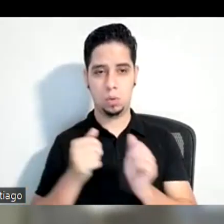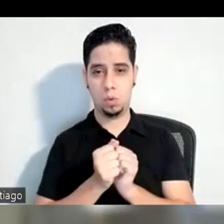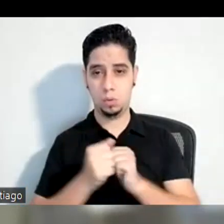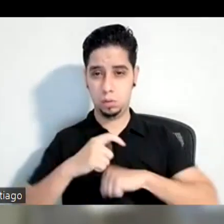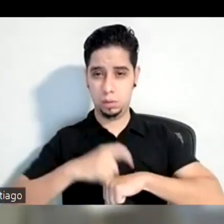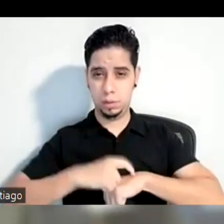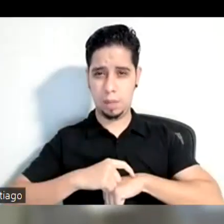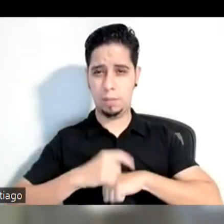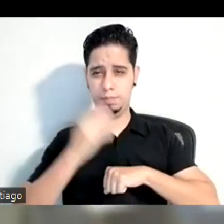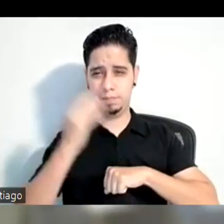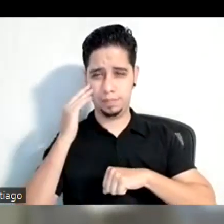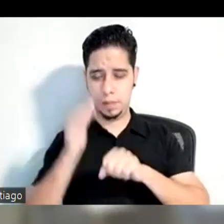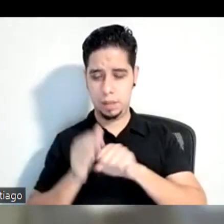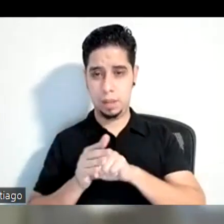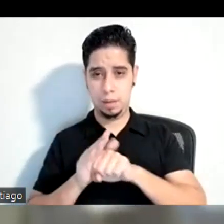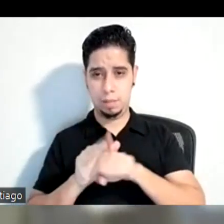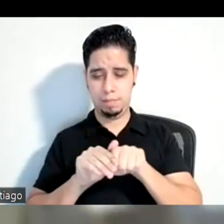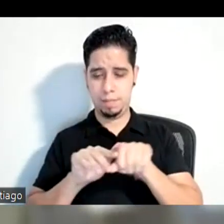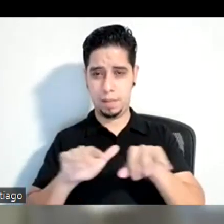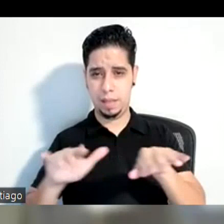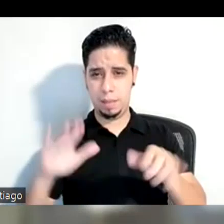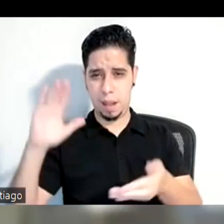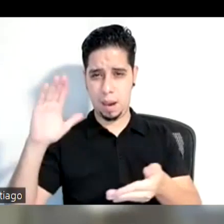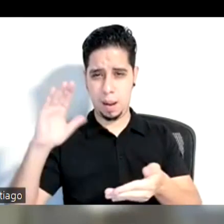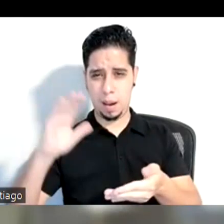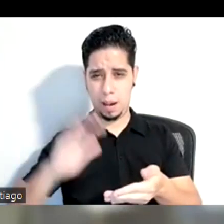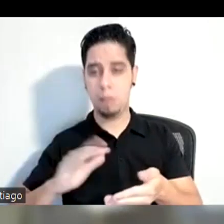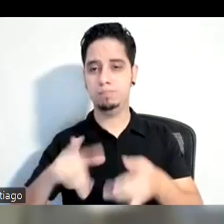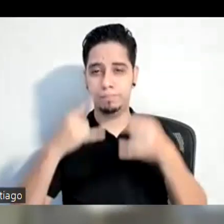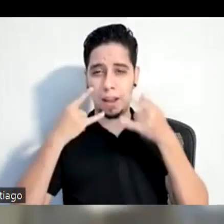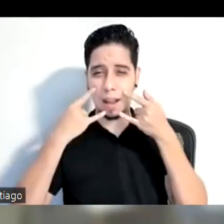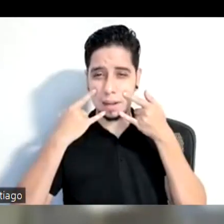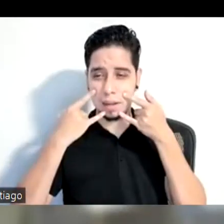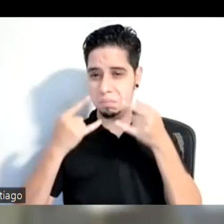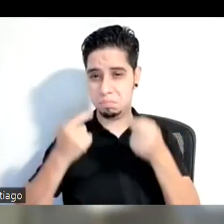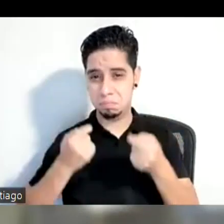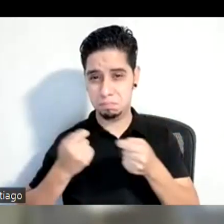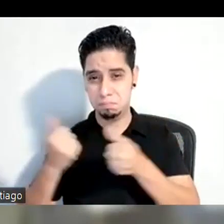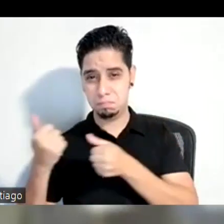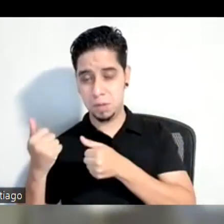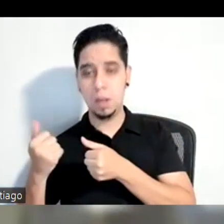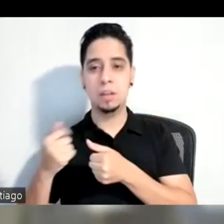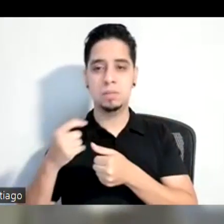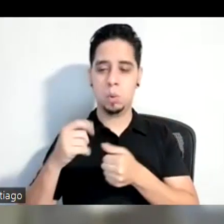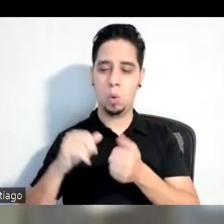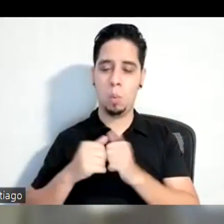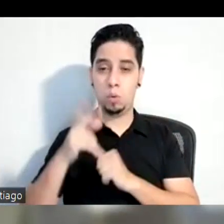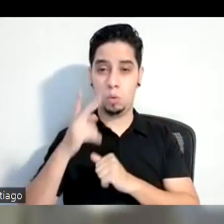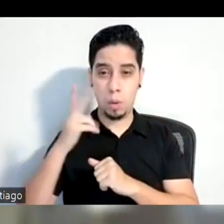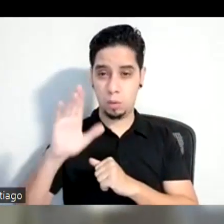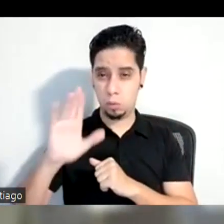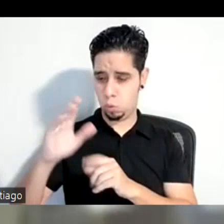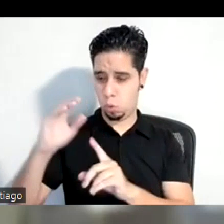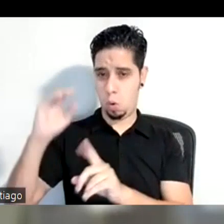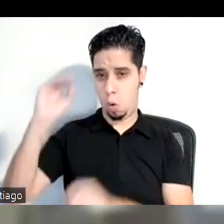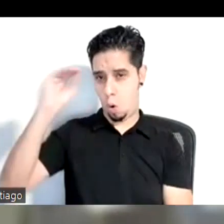de la pandemia, la cuestión de usar mascarilla. ¿Cómo tú has visto ese paso, primero para ti, después para la